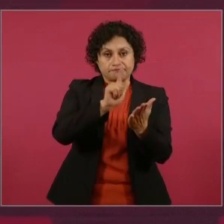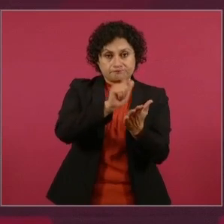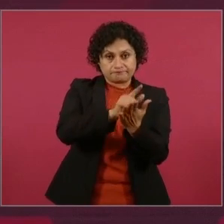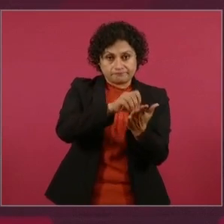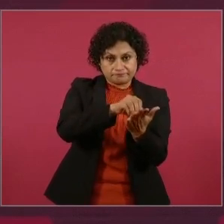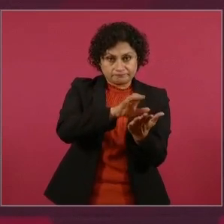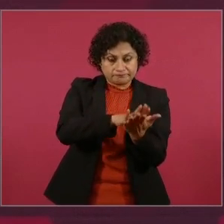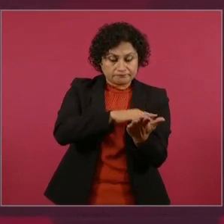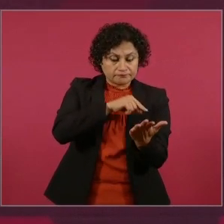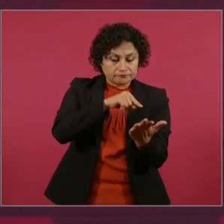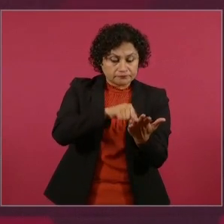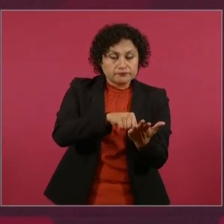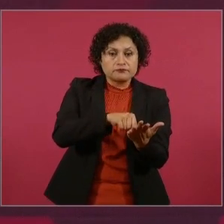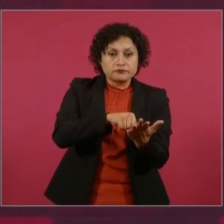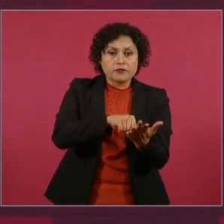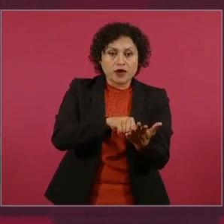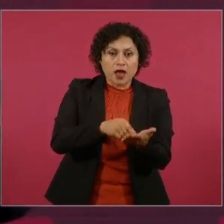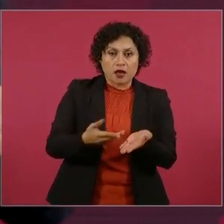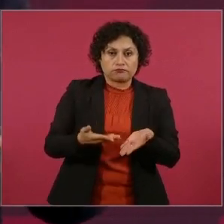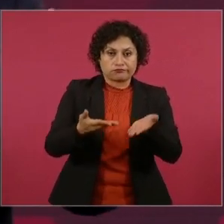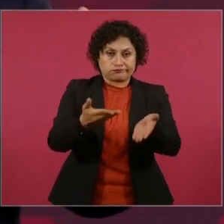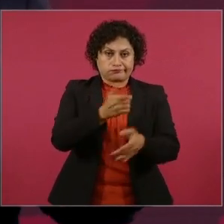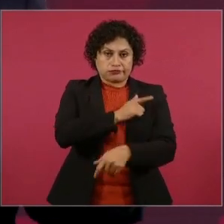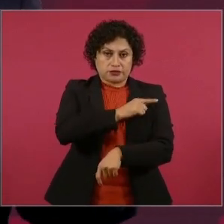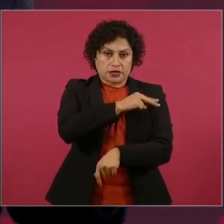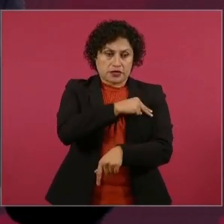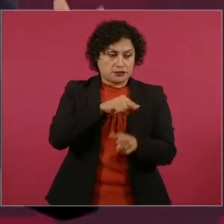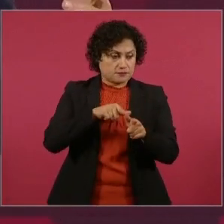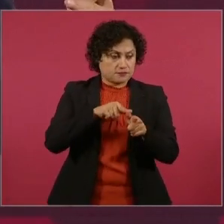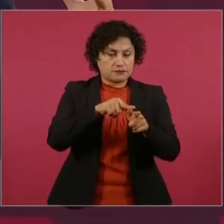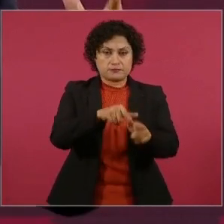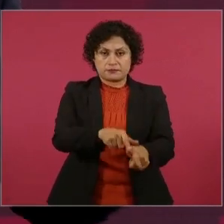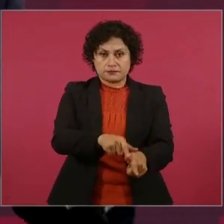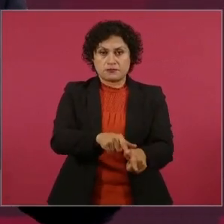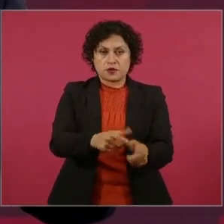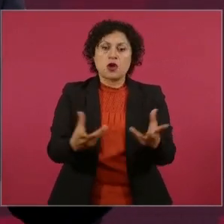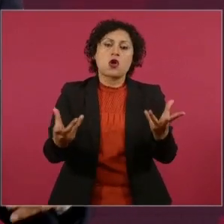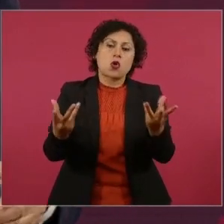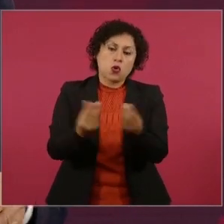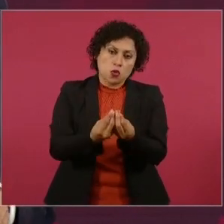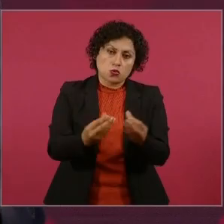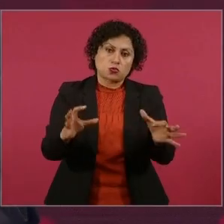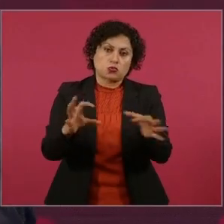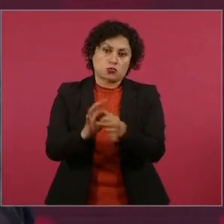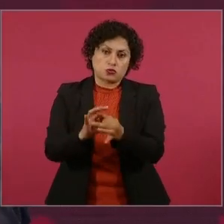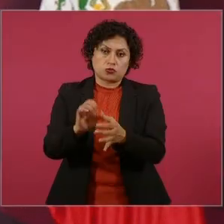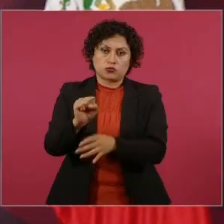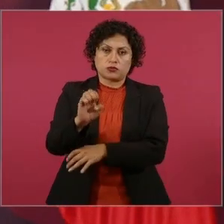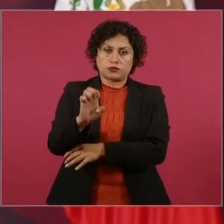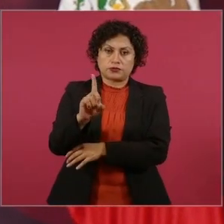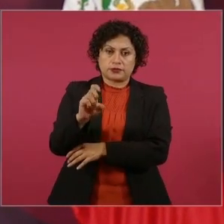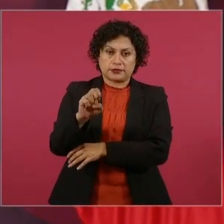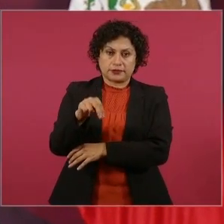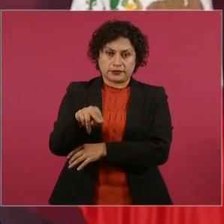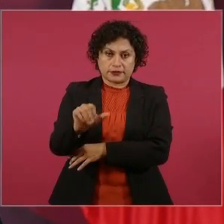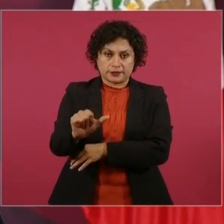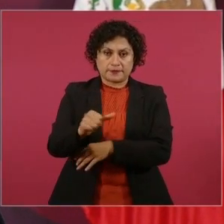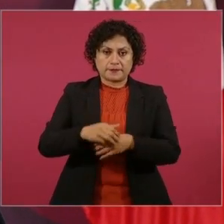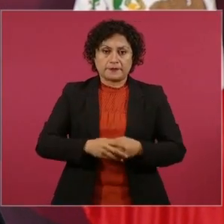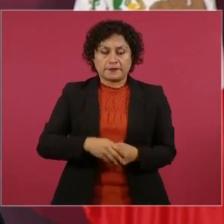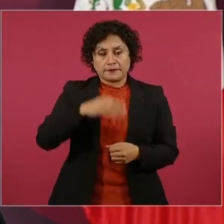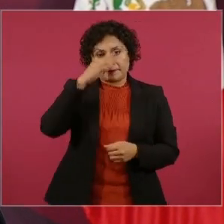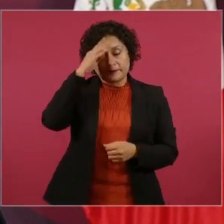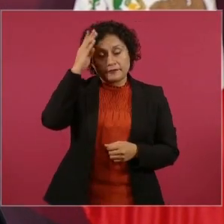a la guardia nacional seguir operando junto con la secretaría de la